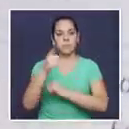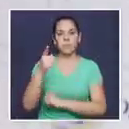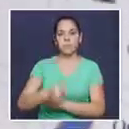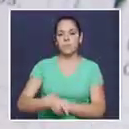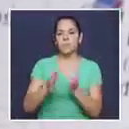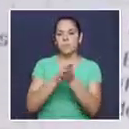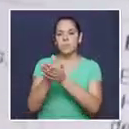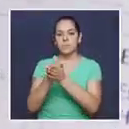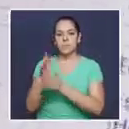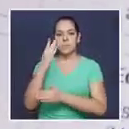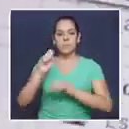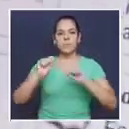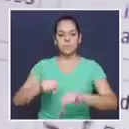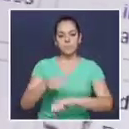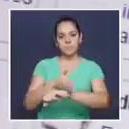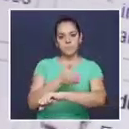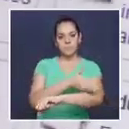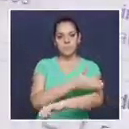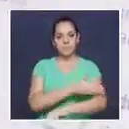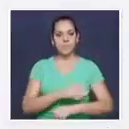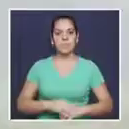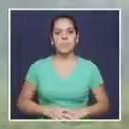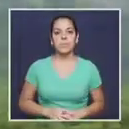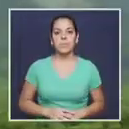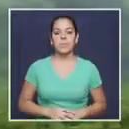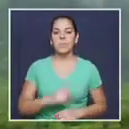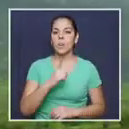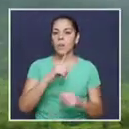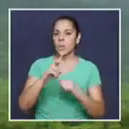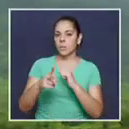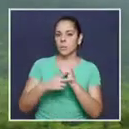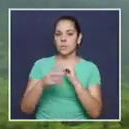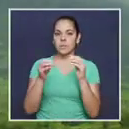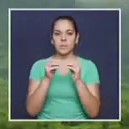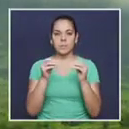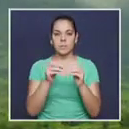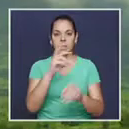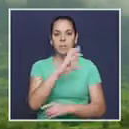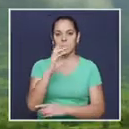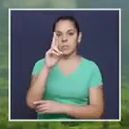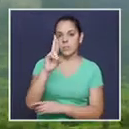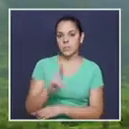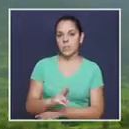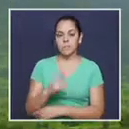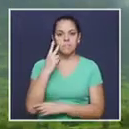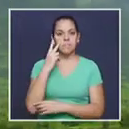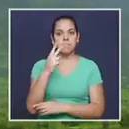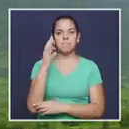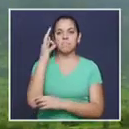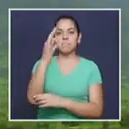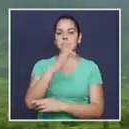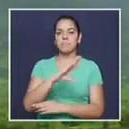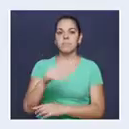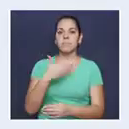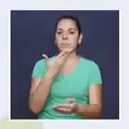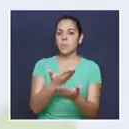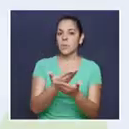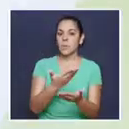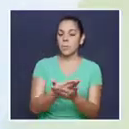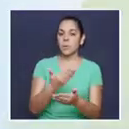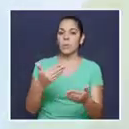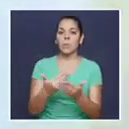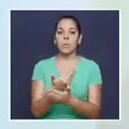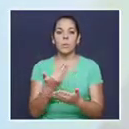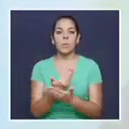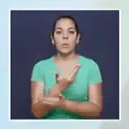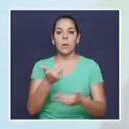aprovechar para seguir avanzando. Una vez más, Costa Rica mira hacia el futuro y propone un nuevo gran